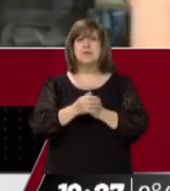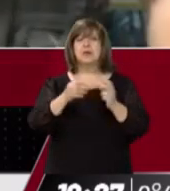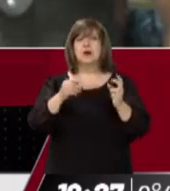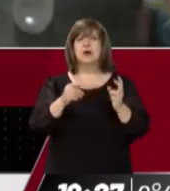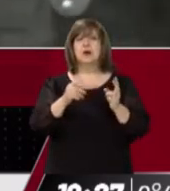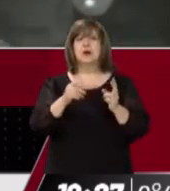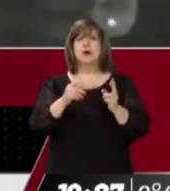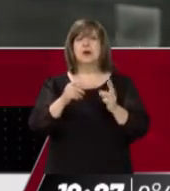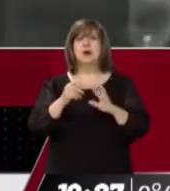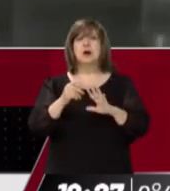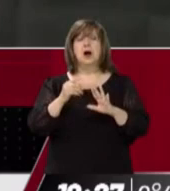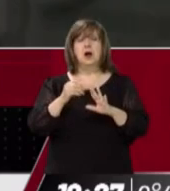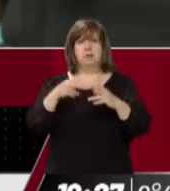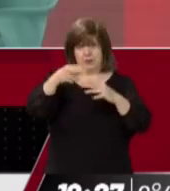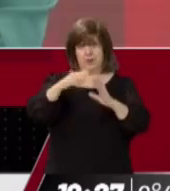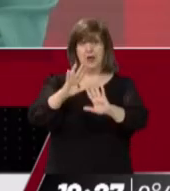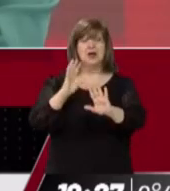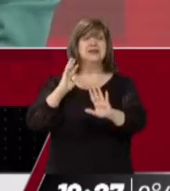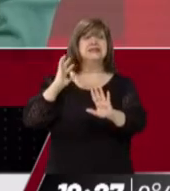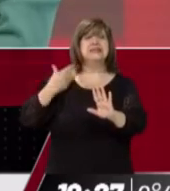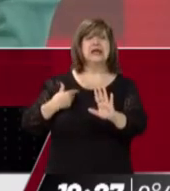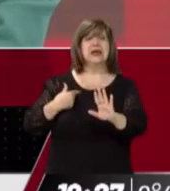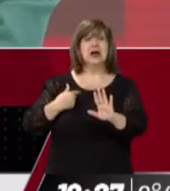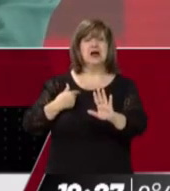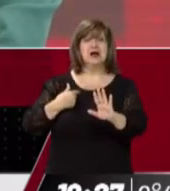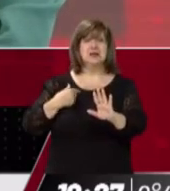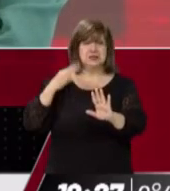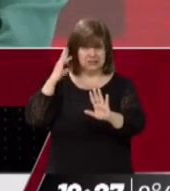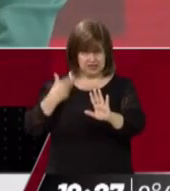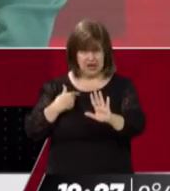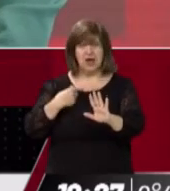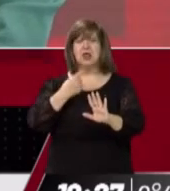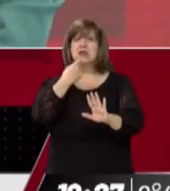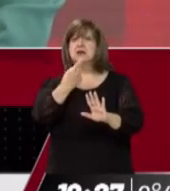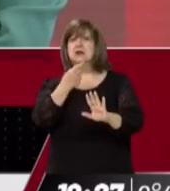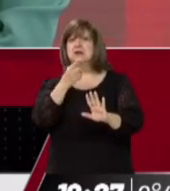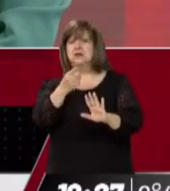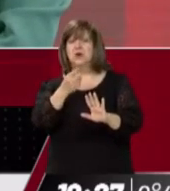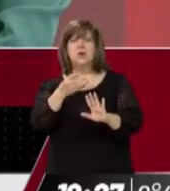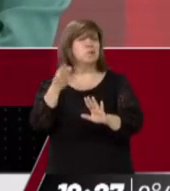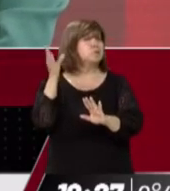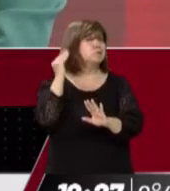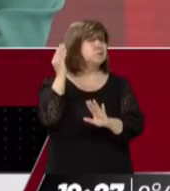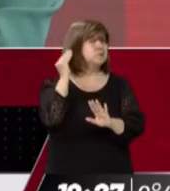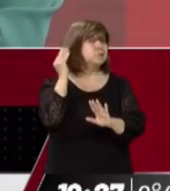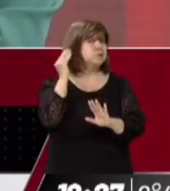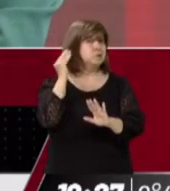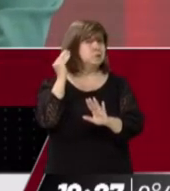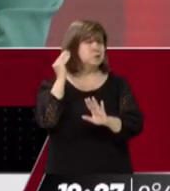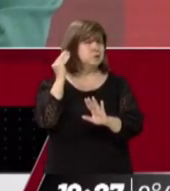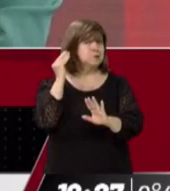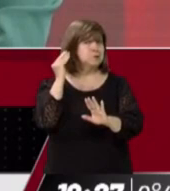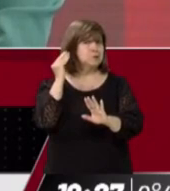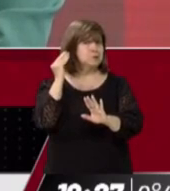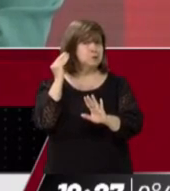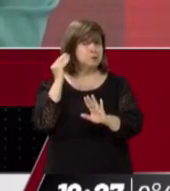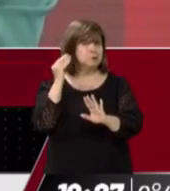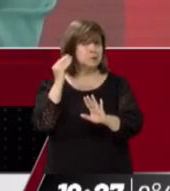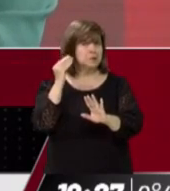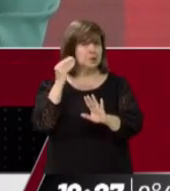Te saluda desde el estudio Hola Gisela Buenas noches bien vos sabes que uno te escucha no atenta digamos